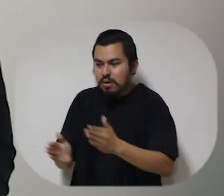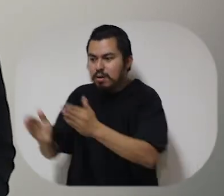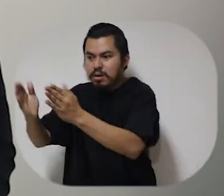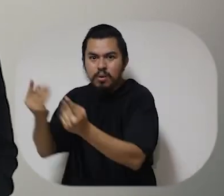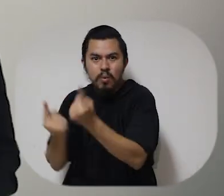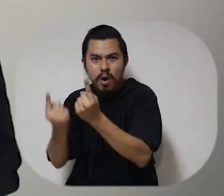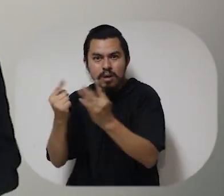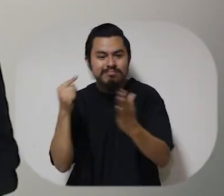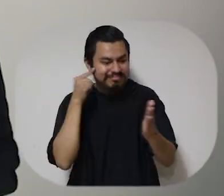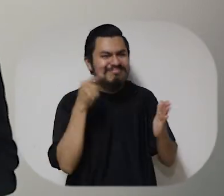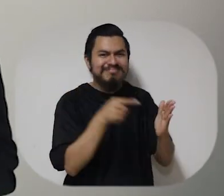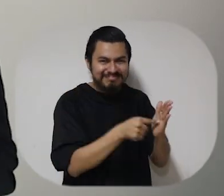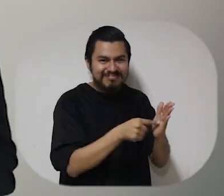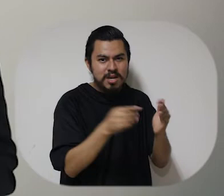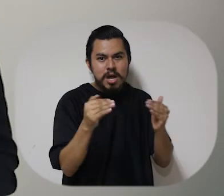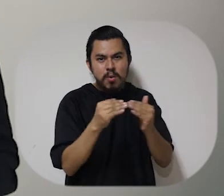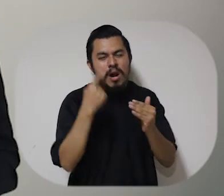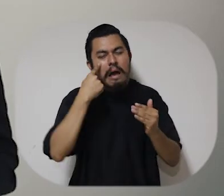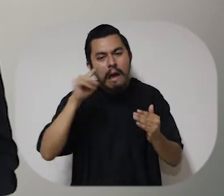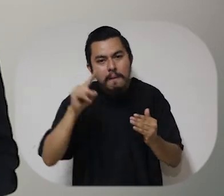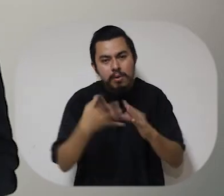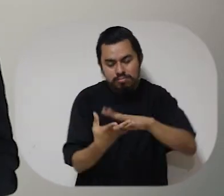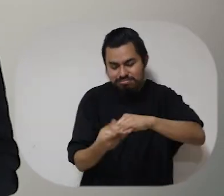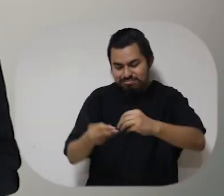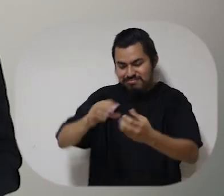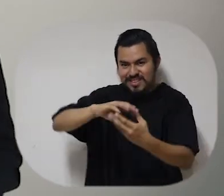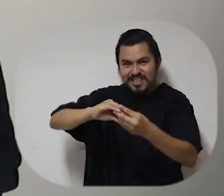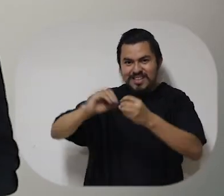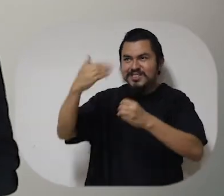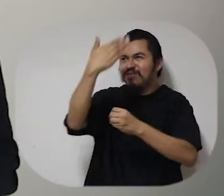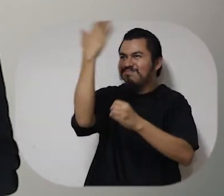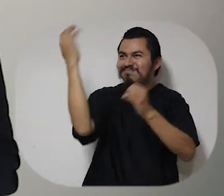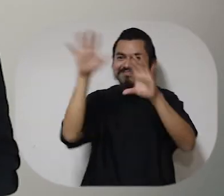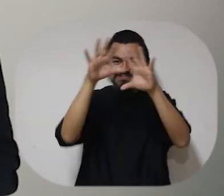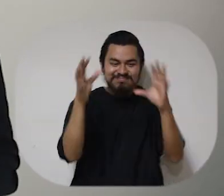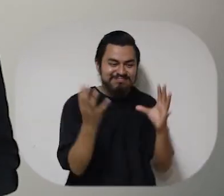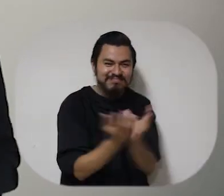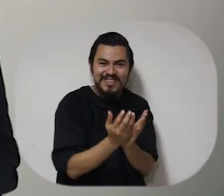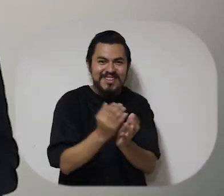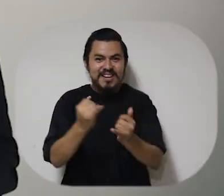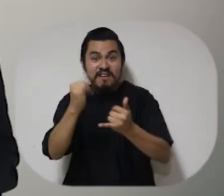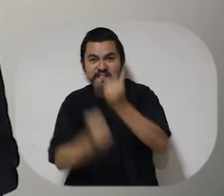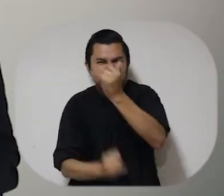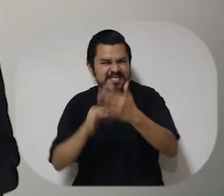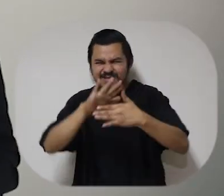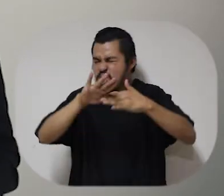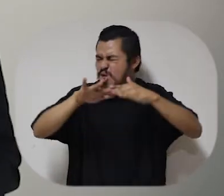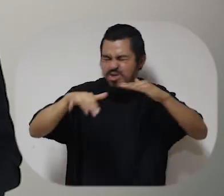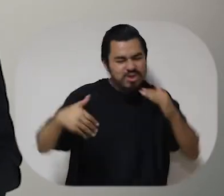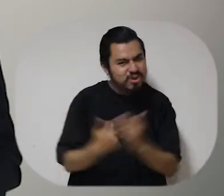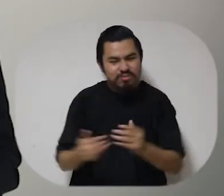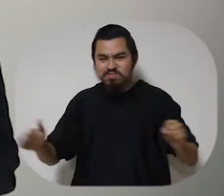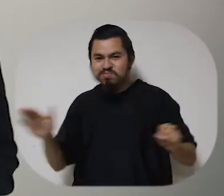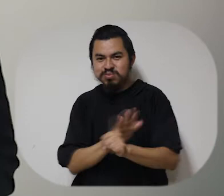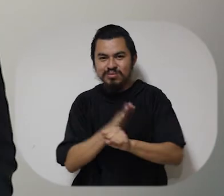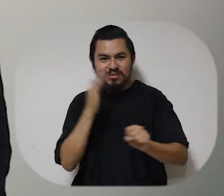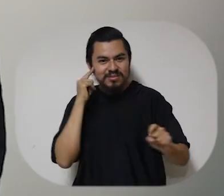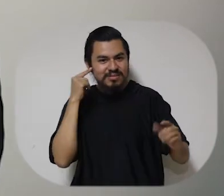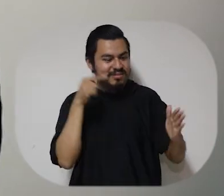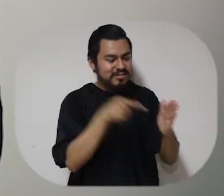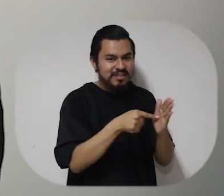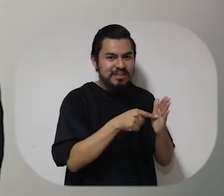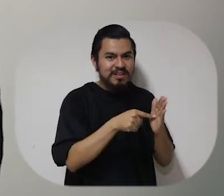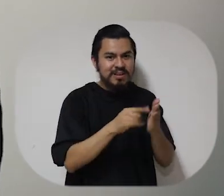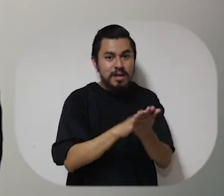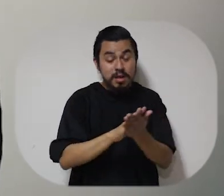la creación, podemos ver el final, podemos ver todas las cosas. Es decir, los seres espirituales también que